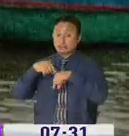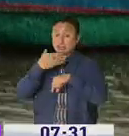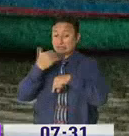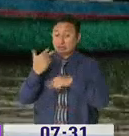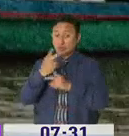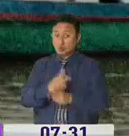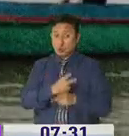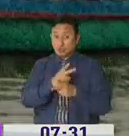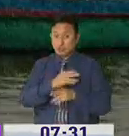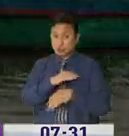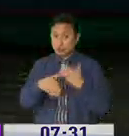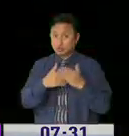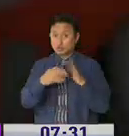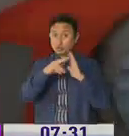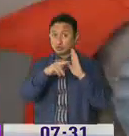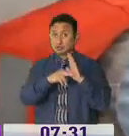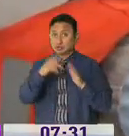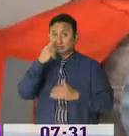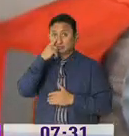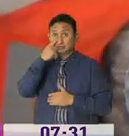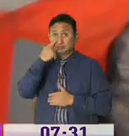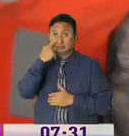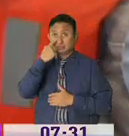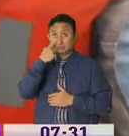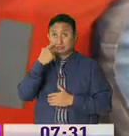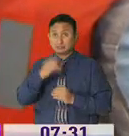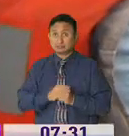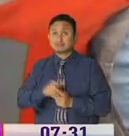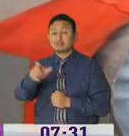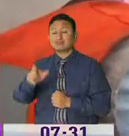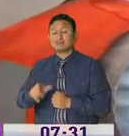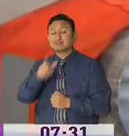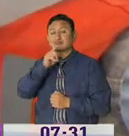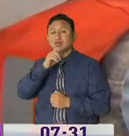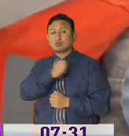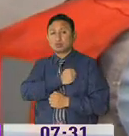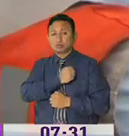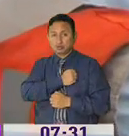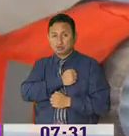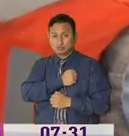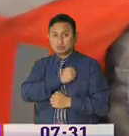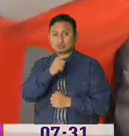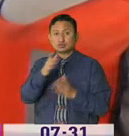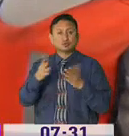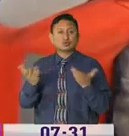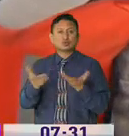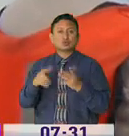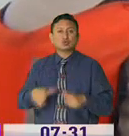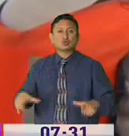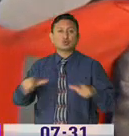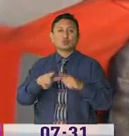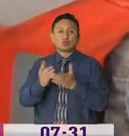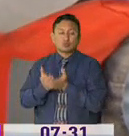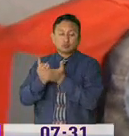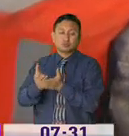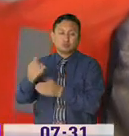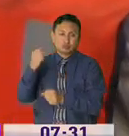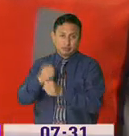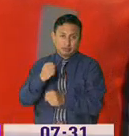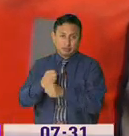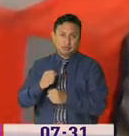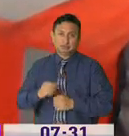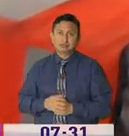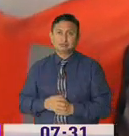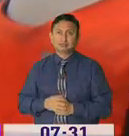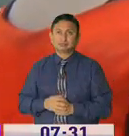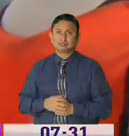regla. ¿Quién es el propietario de la embarcación? ¿En qué zona marítima realiza las actividades